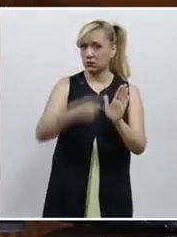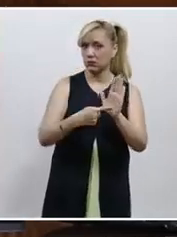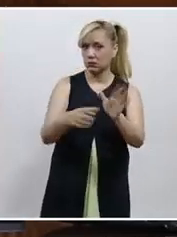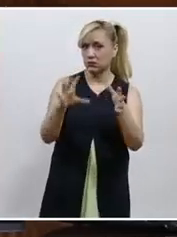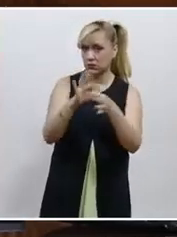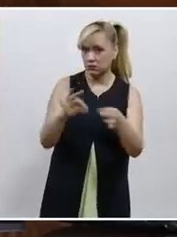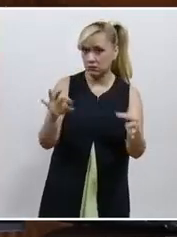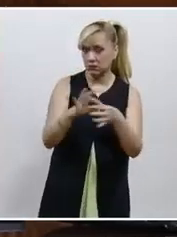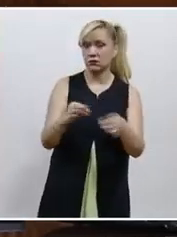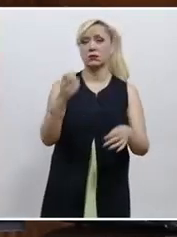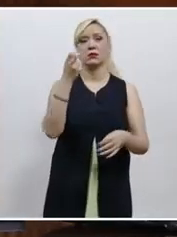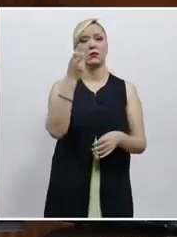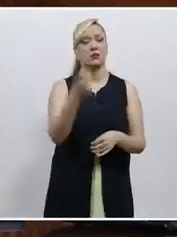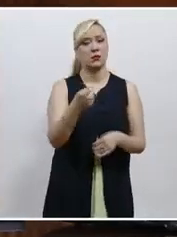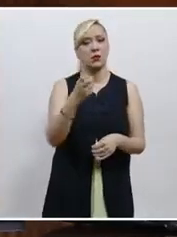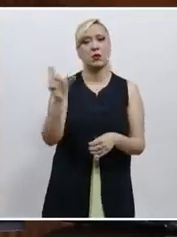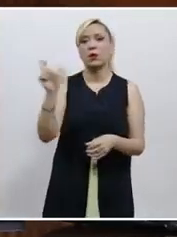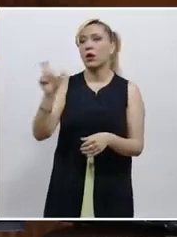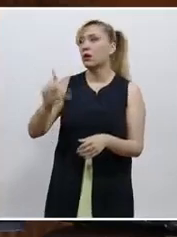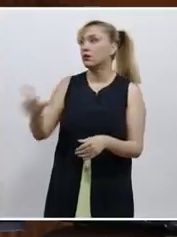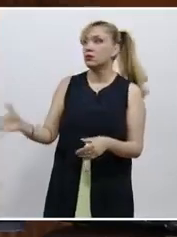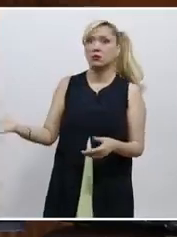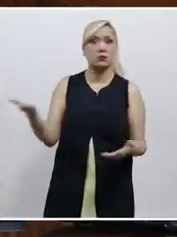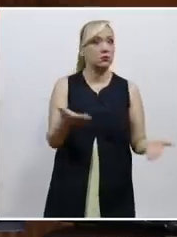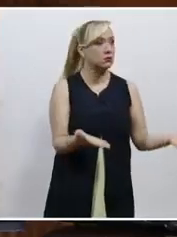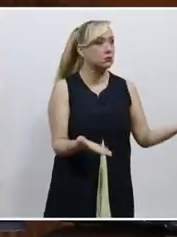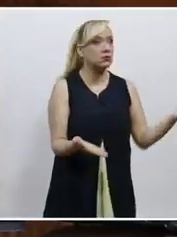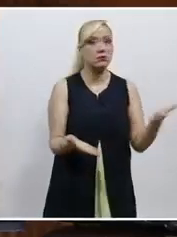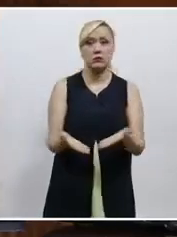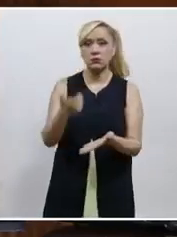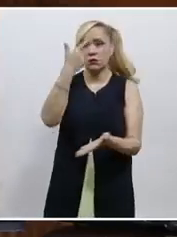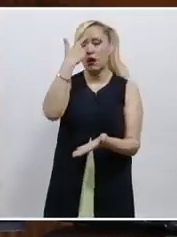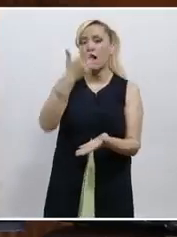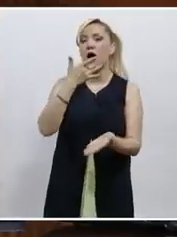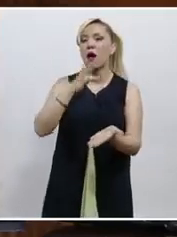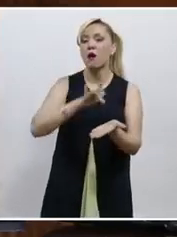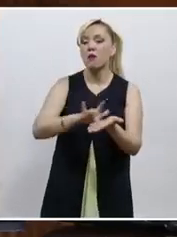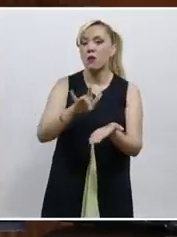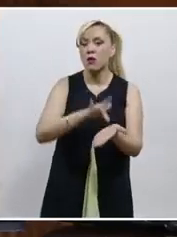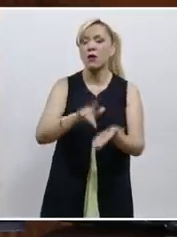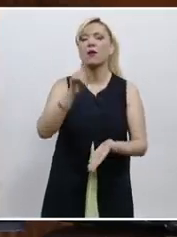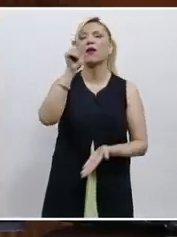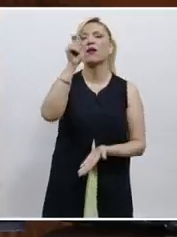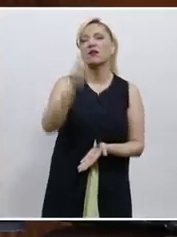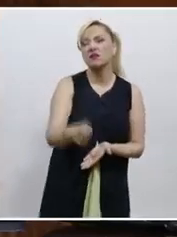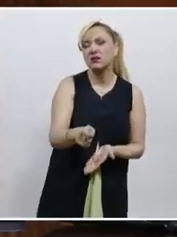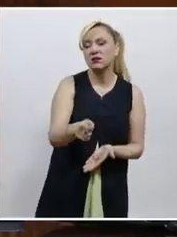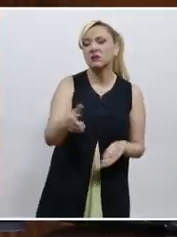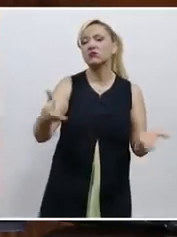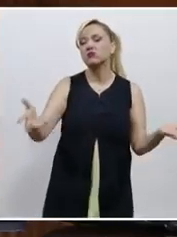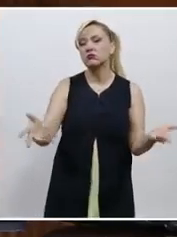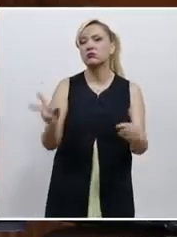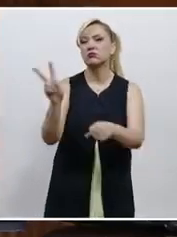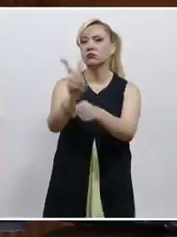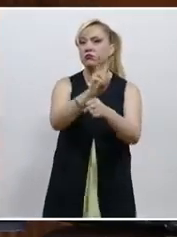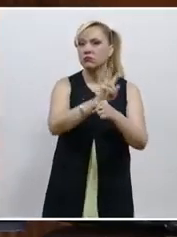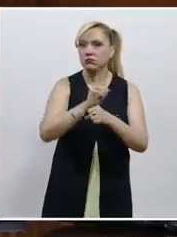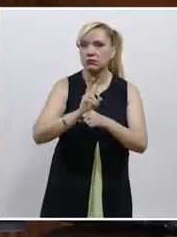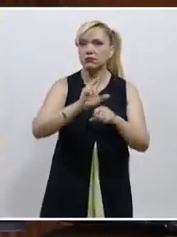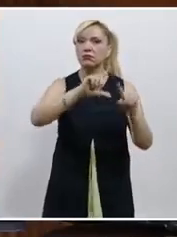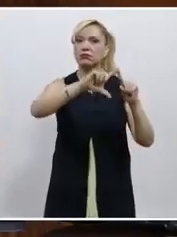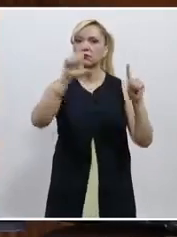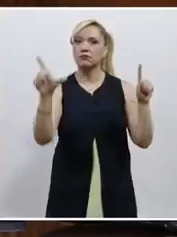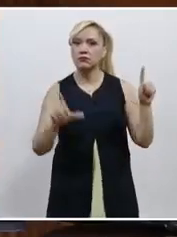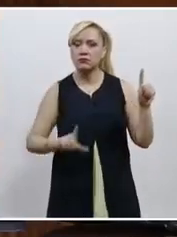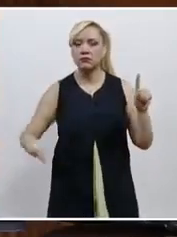cuando estas últimas lo soliciten para ser auxiliadas frente a una situación de seguridad pública